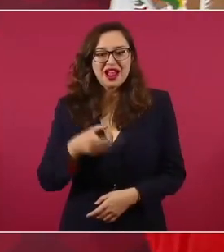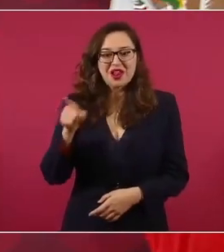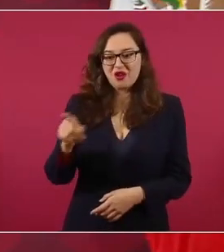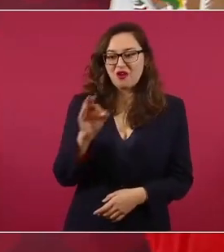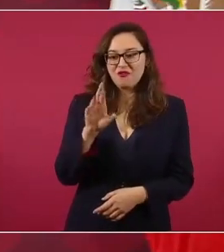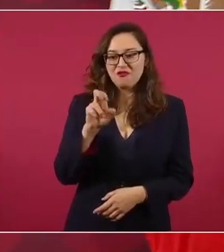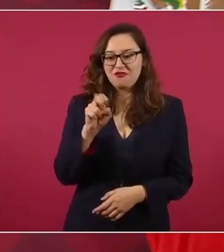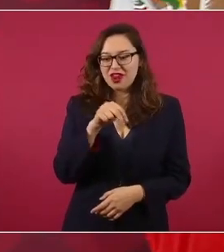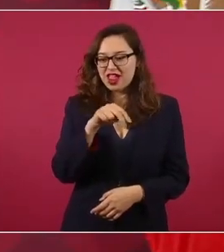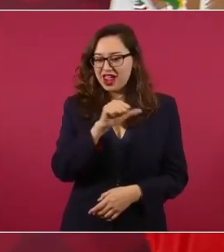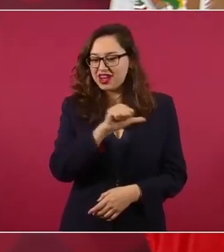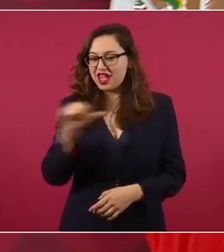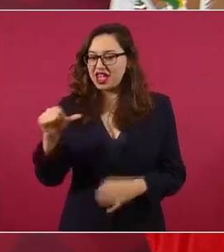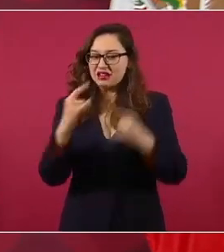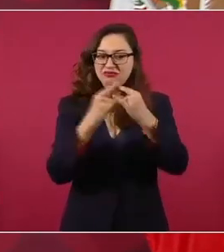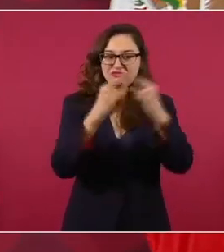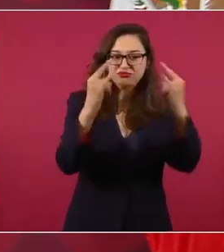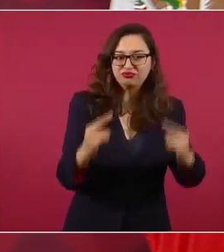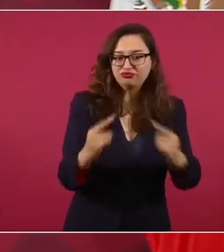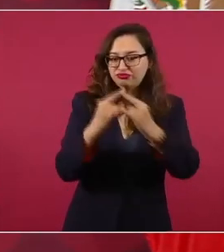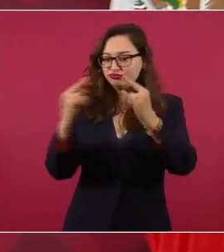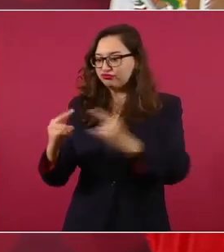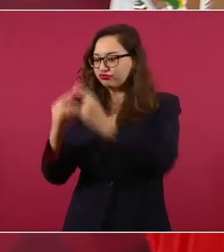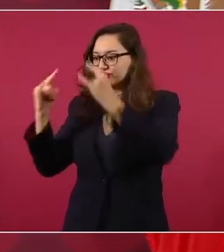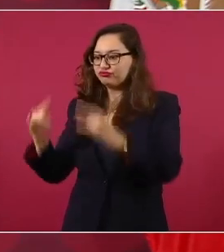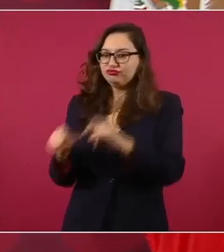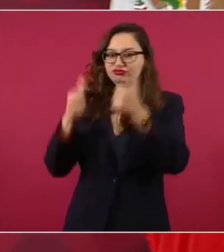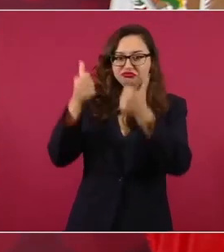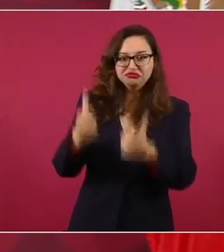que se instalaron aquí en el Zócalo, pues qué bien.